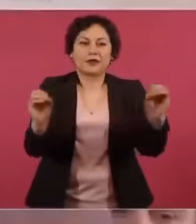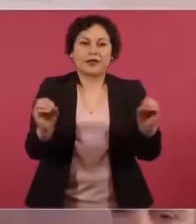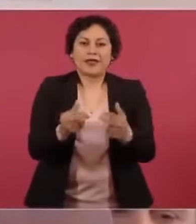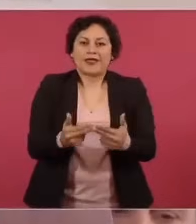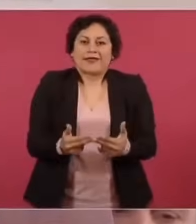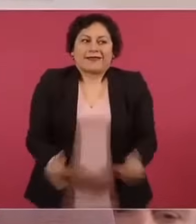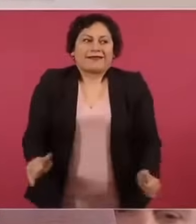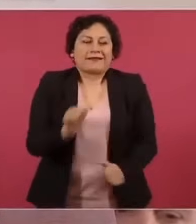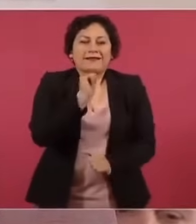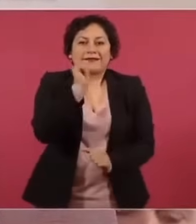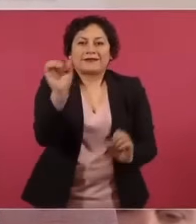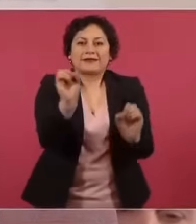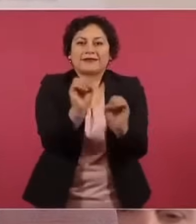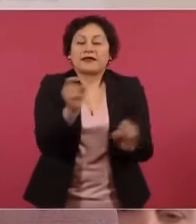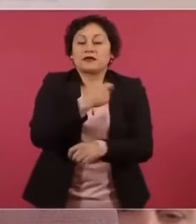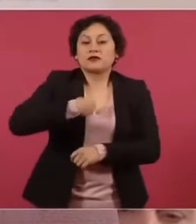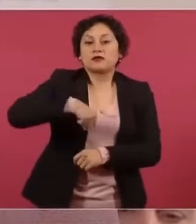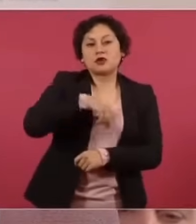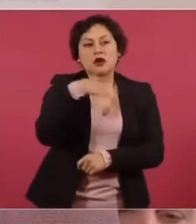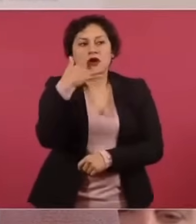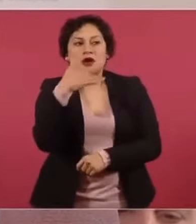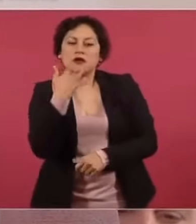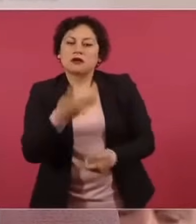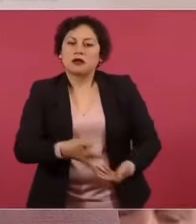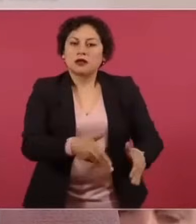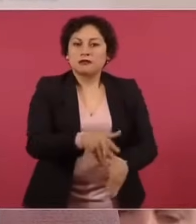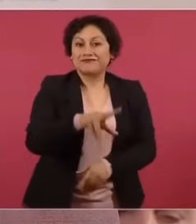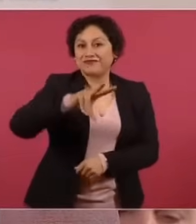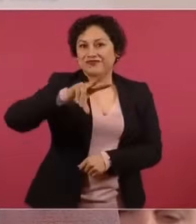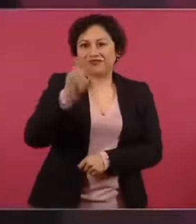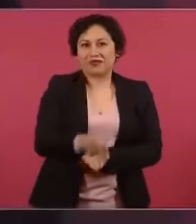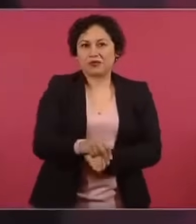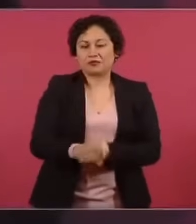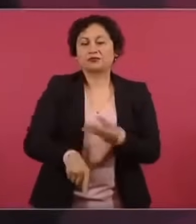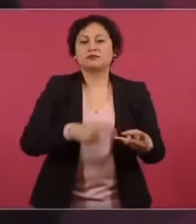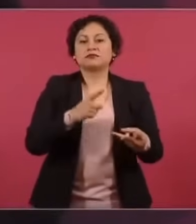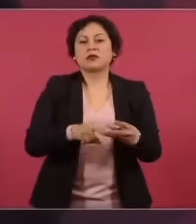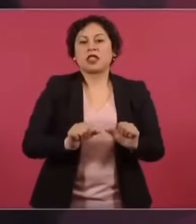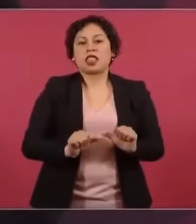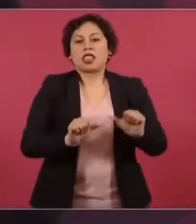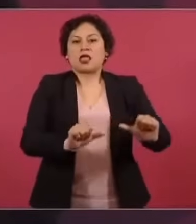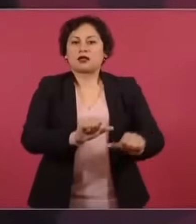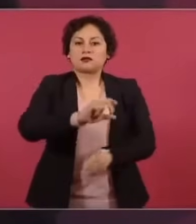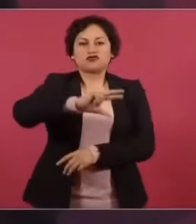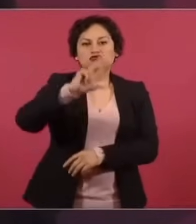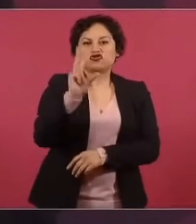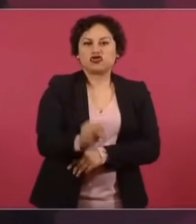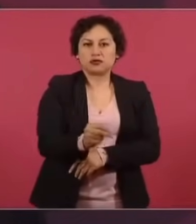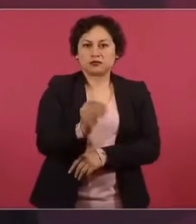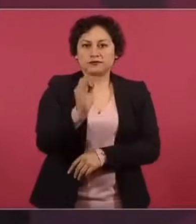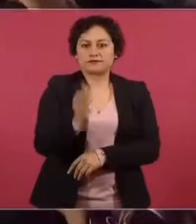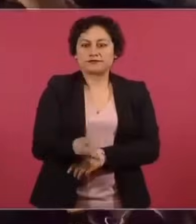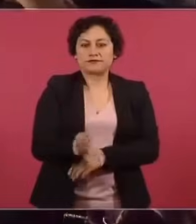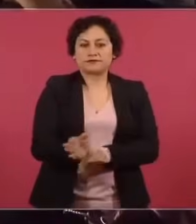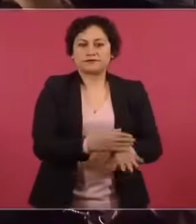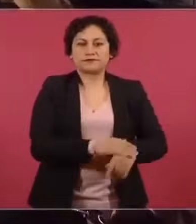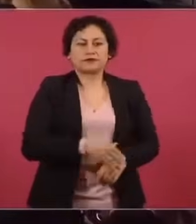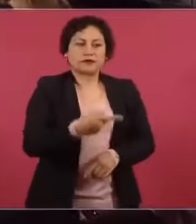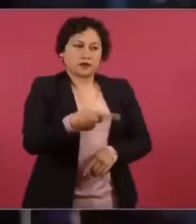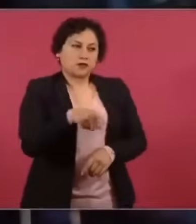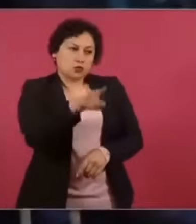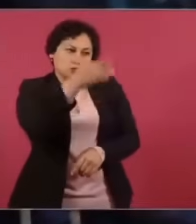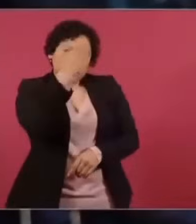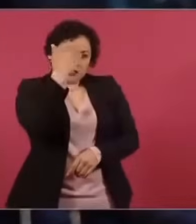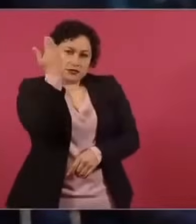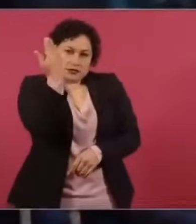ni se permite la corrupción, ni se permite la impunidad. Esto es otra cosa. Pero sí reconoce que México es